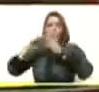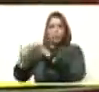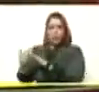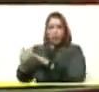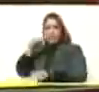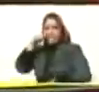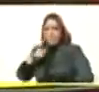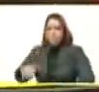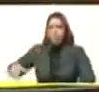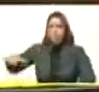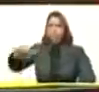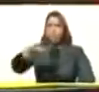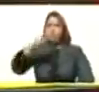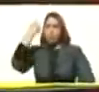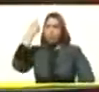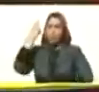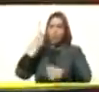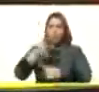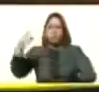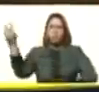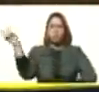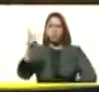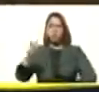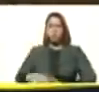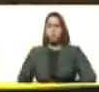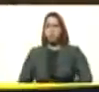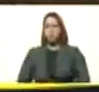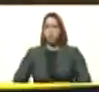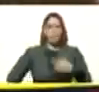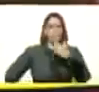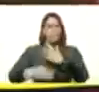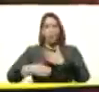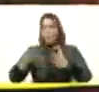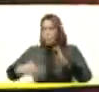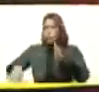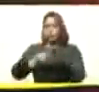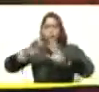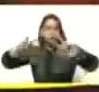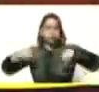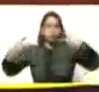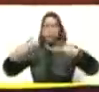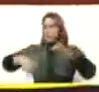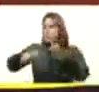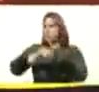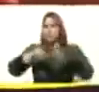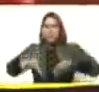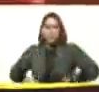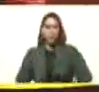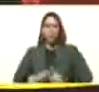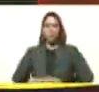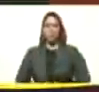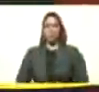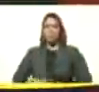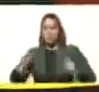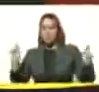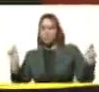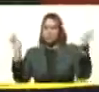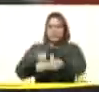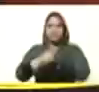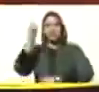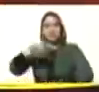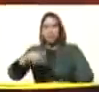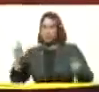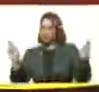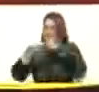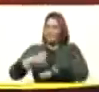el pueblo de Venezuela, vamos a ese nuevo renacimiento, a esos nuevos cambios, a cambiar